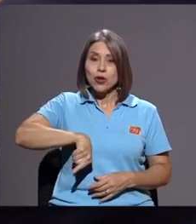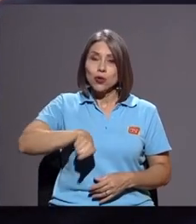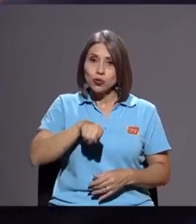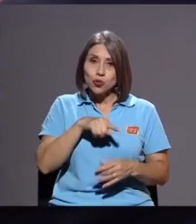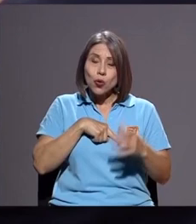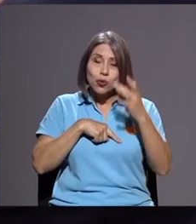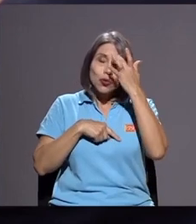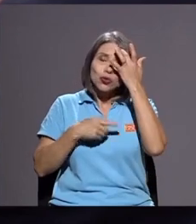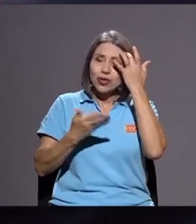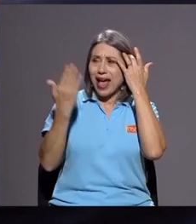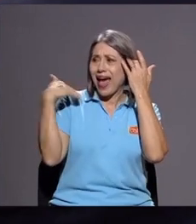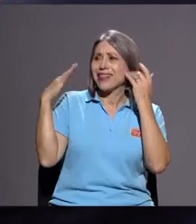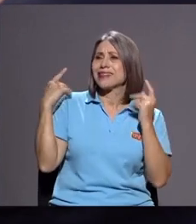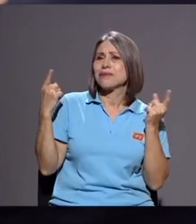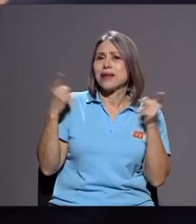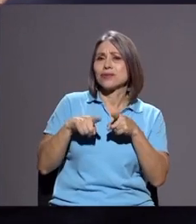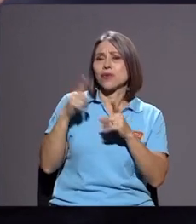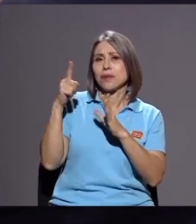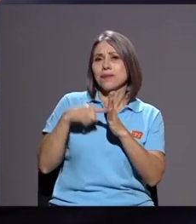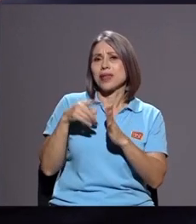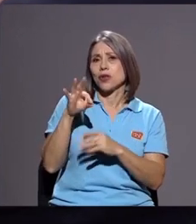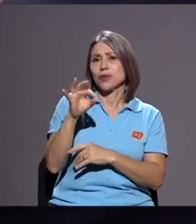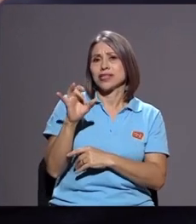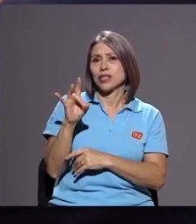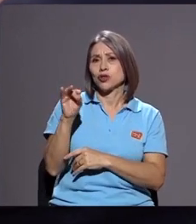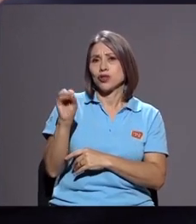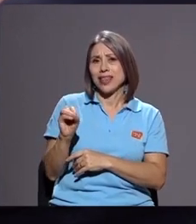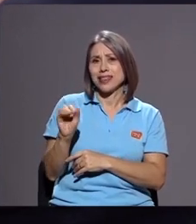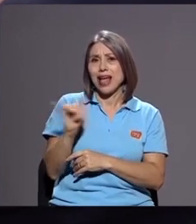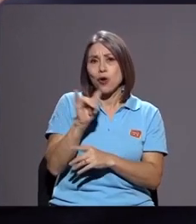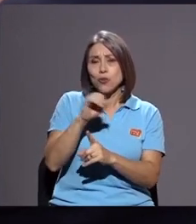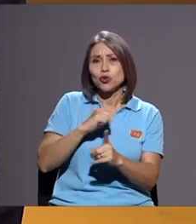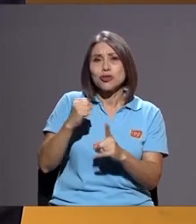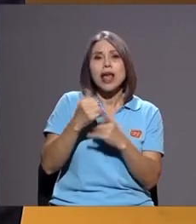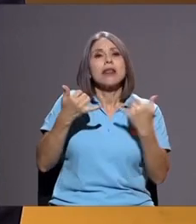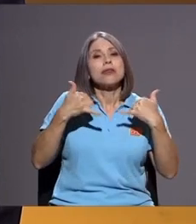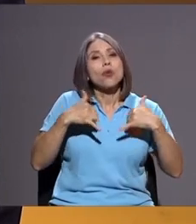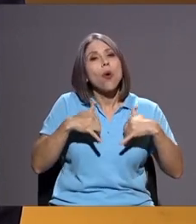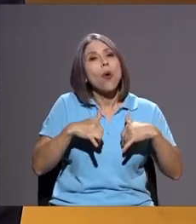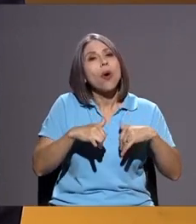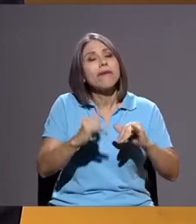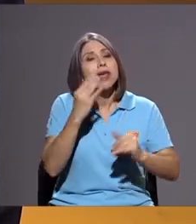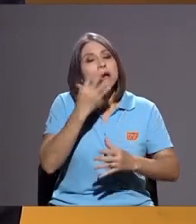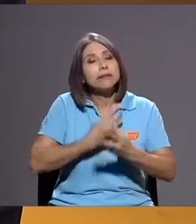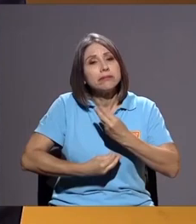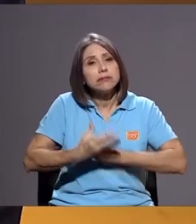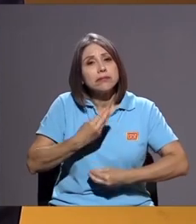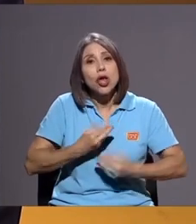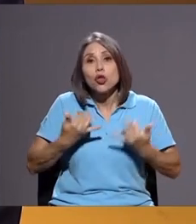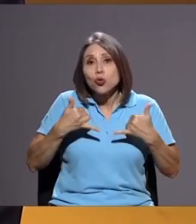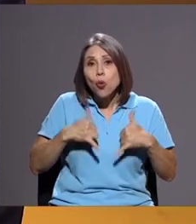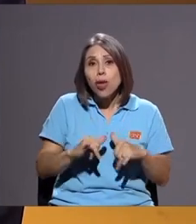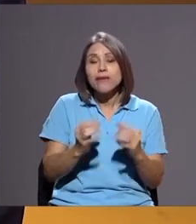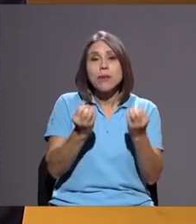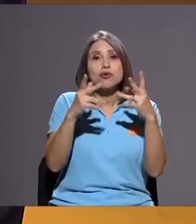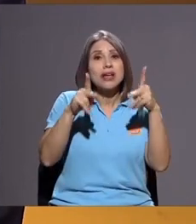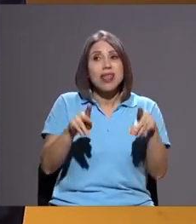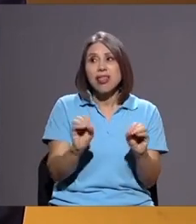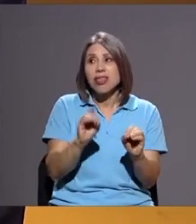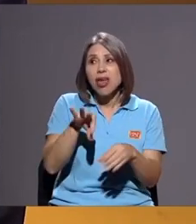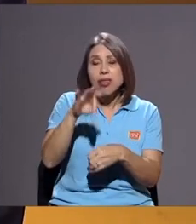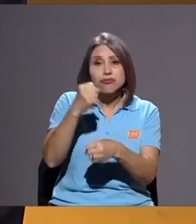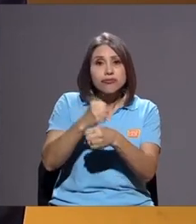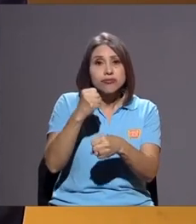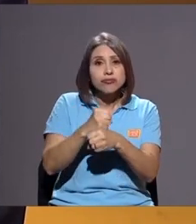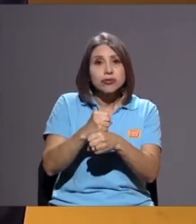tuvimos en los ochentas como sociedad de todavía lo estamos pagando todavía mucha de la gente está desempleada porque